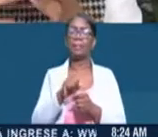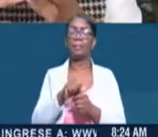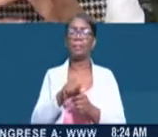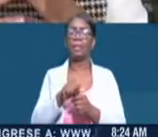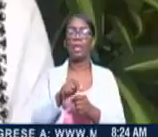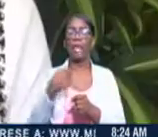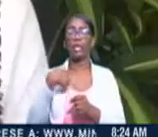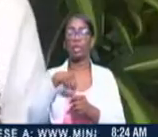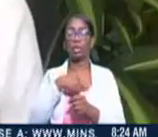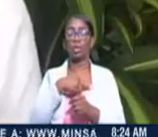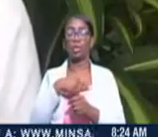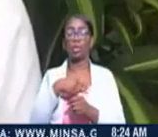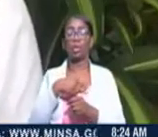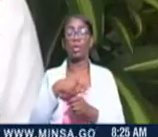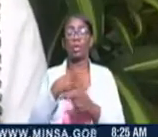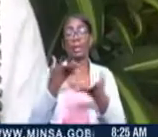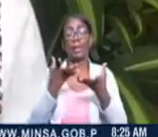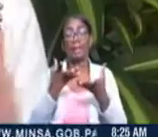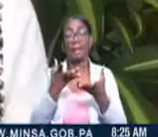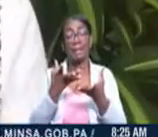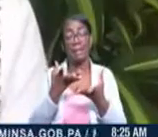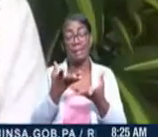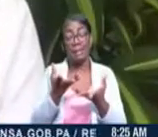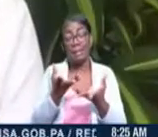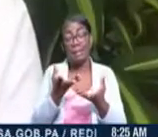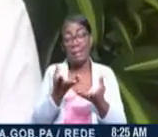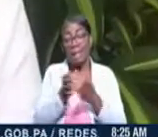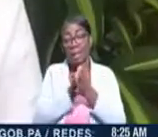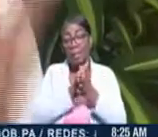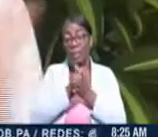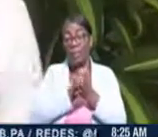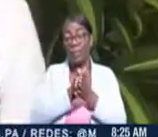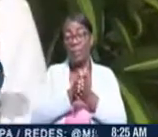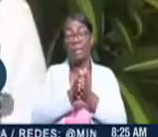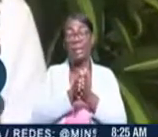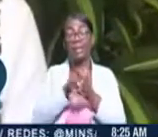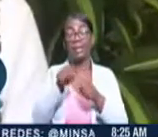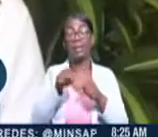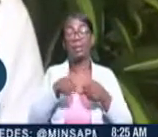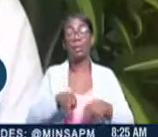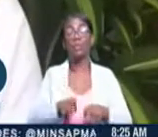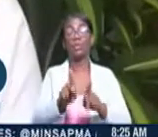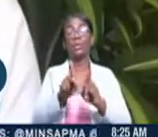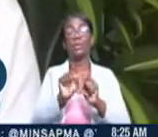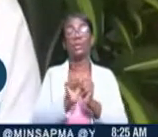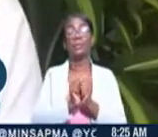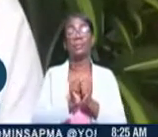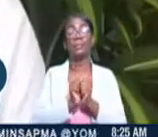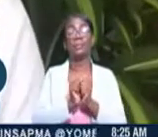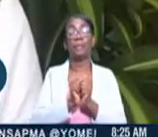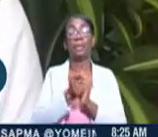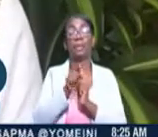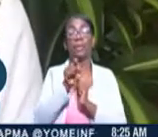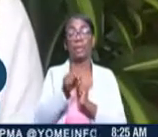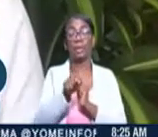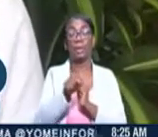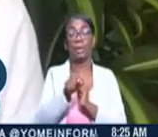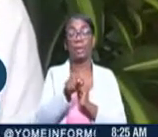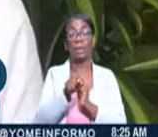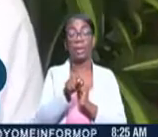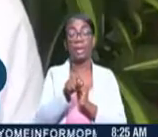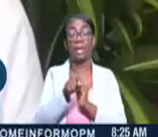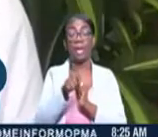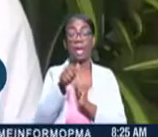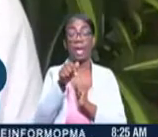incluso desearíamos aprovechar estas redes y este Ser TV que ustedes nos están permitiendo hoy para